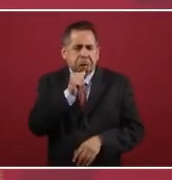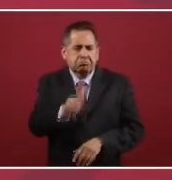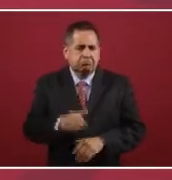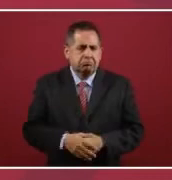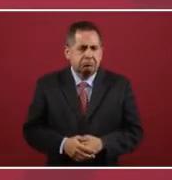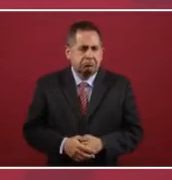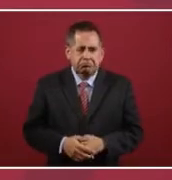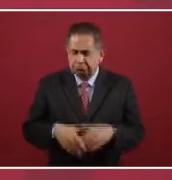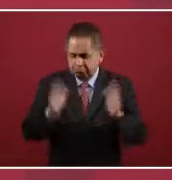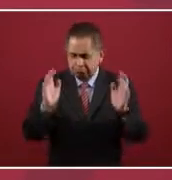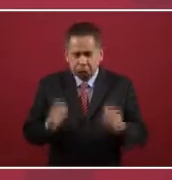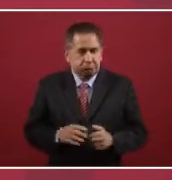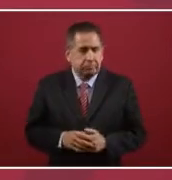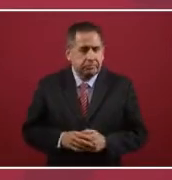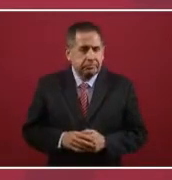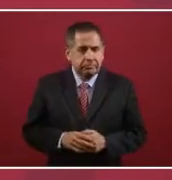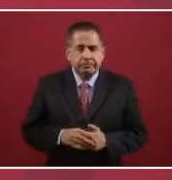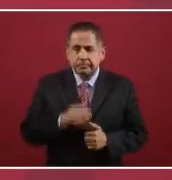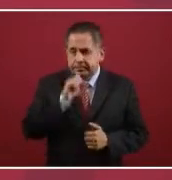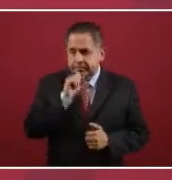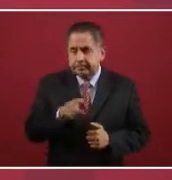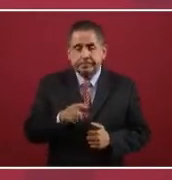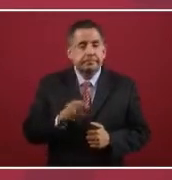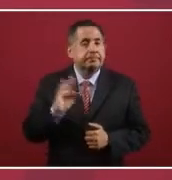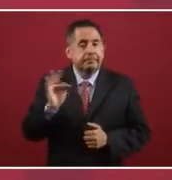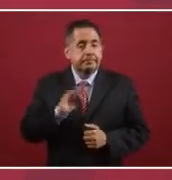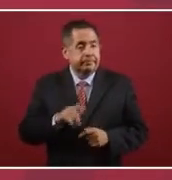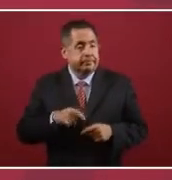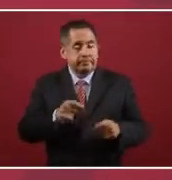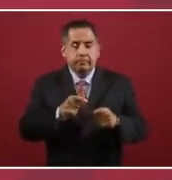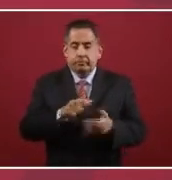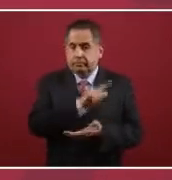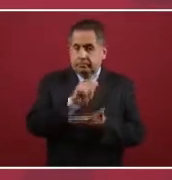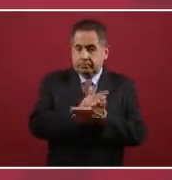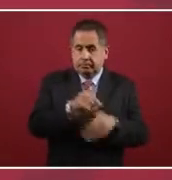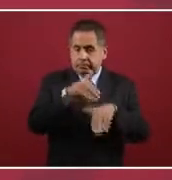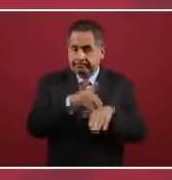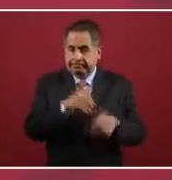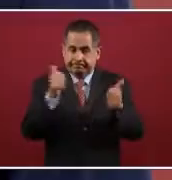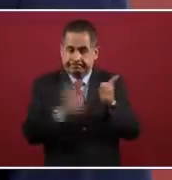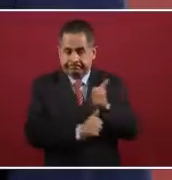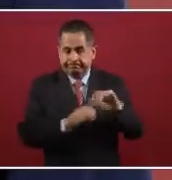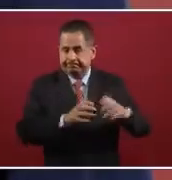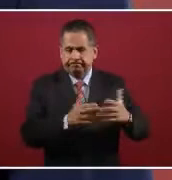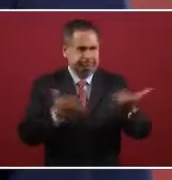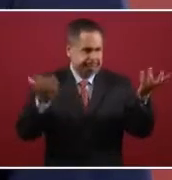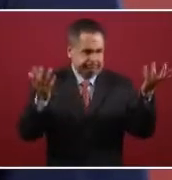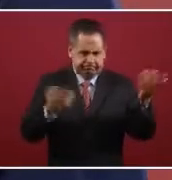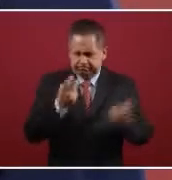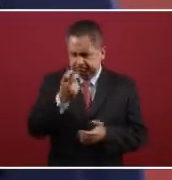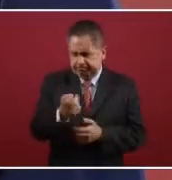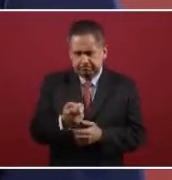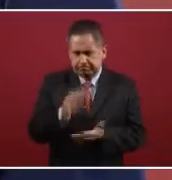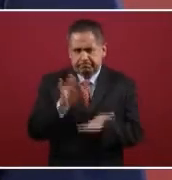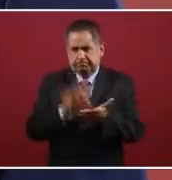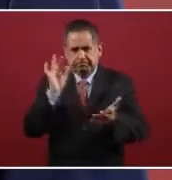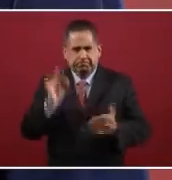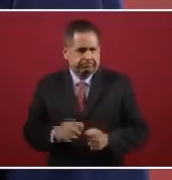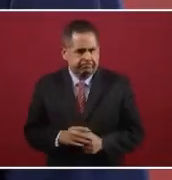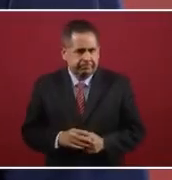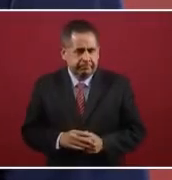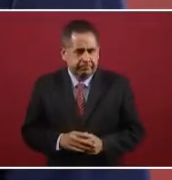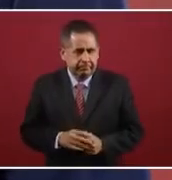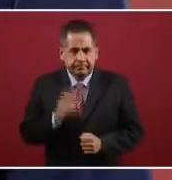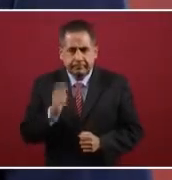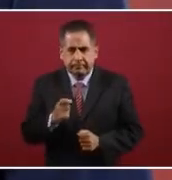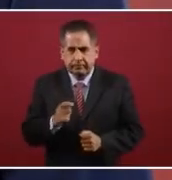Nada. Además, sí se garantiza el Estado de Derecho y